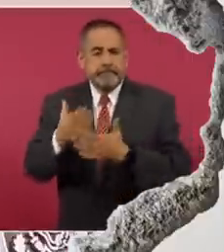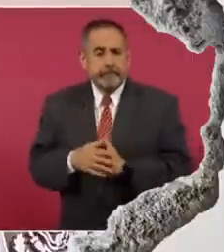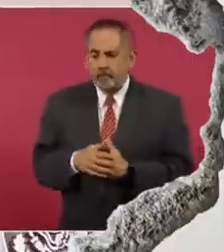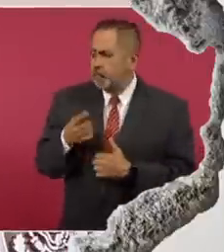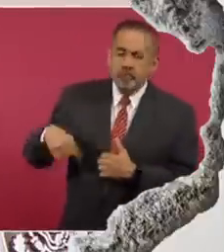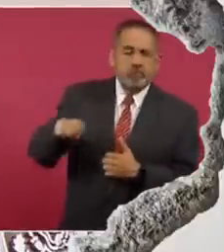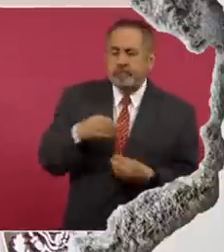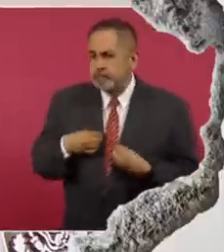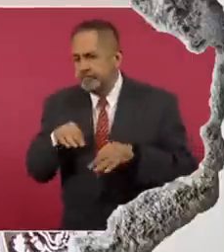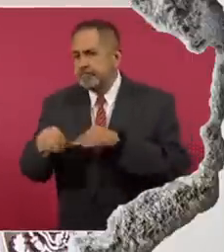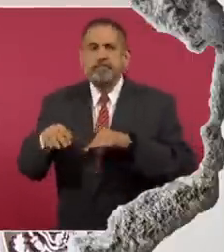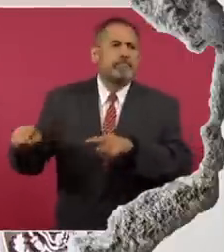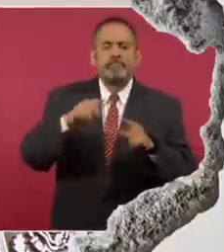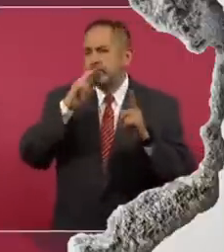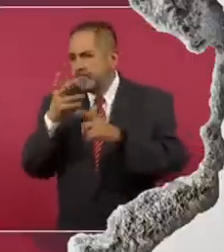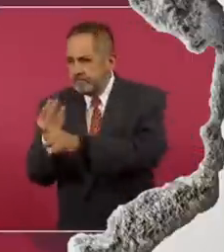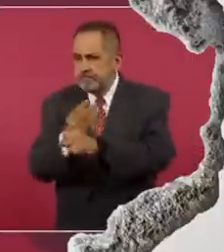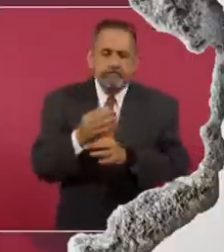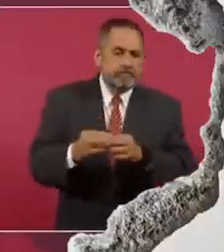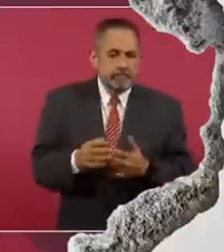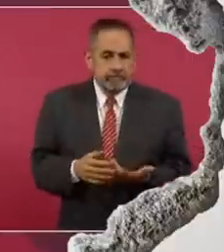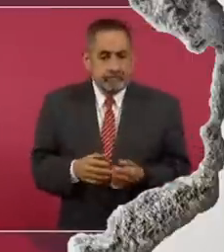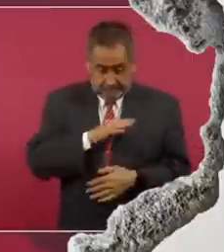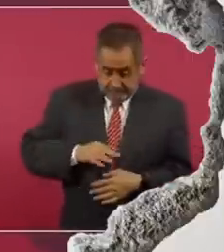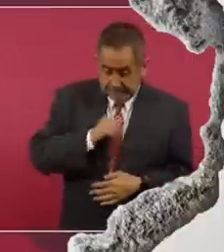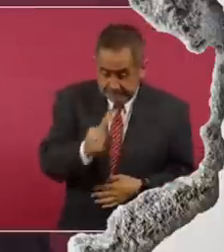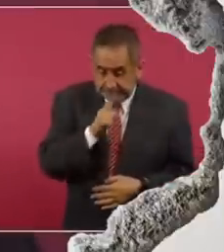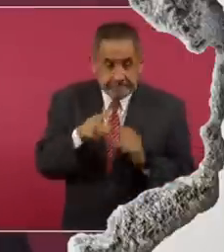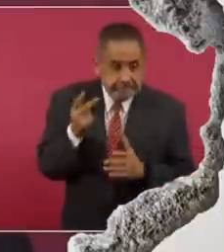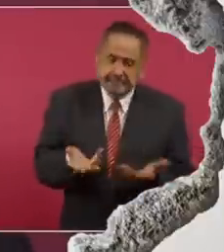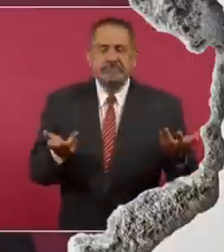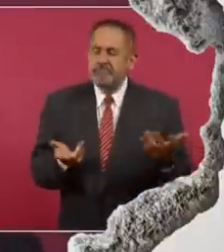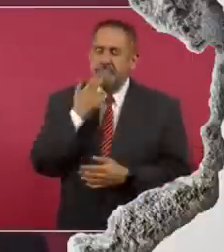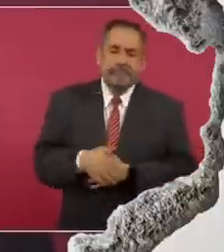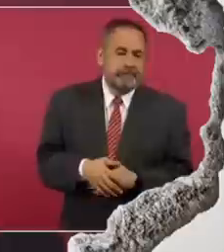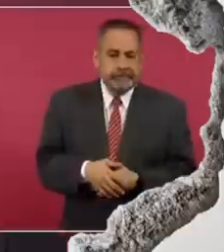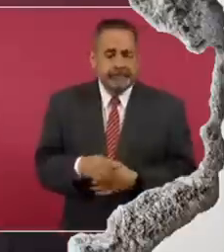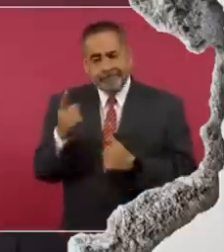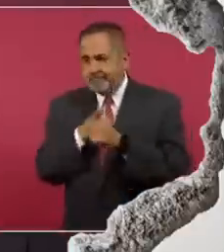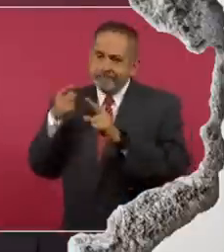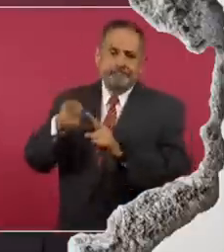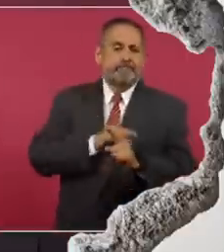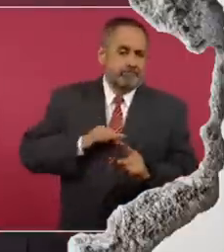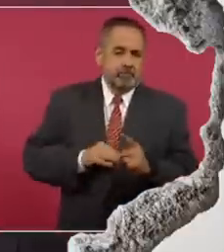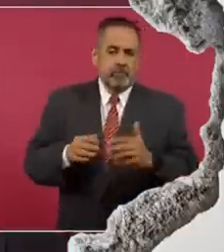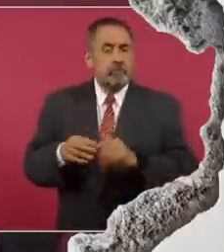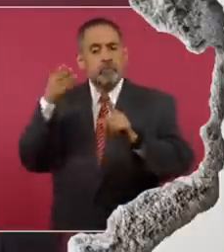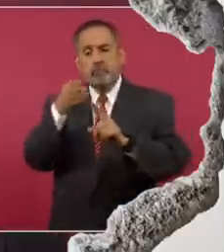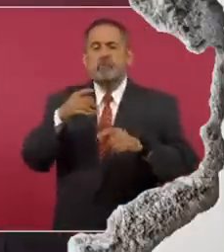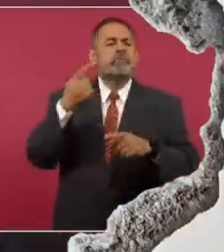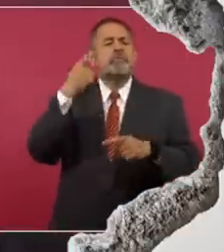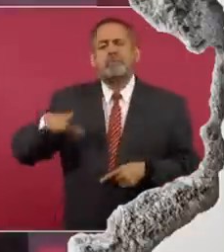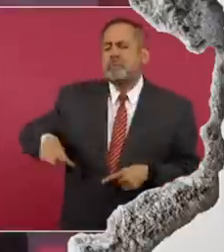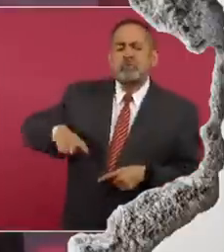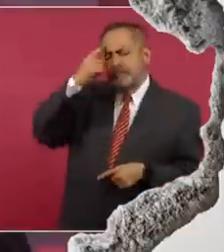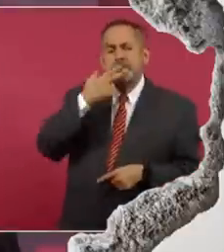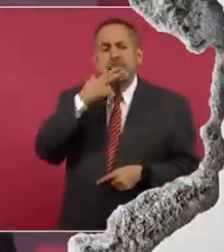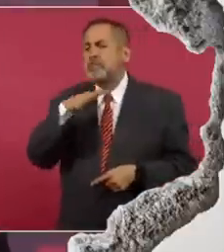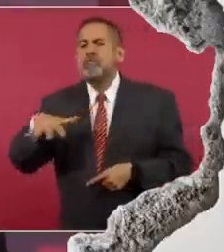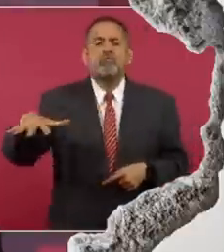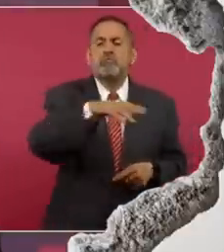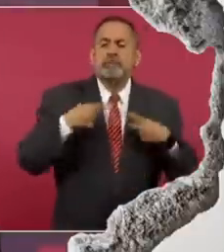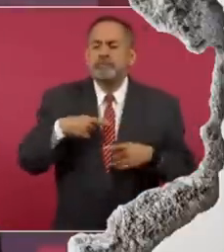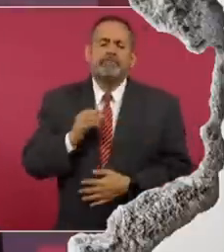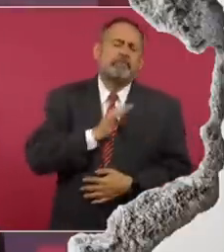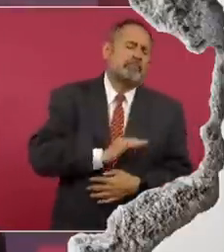mejorar las condiciones de vida, de trabajo de la gente, sin la felicidad, sin alcanzar la felicidad. Al final de cuentas, el objetivo de un buen gobierno es conseguir la